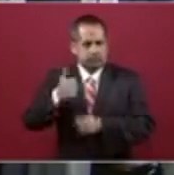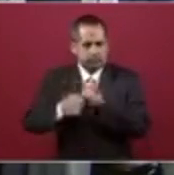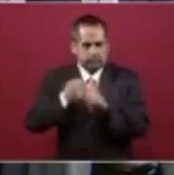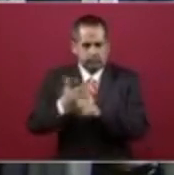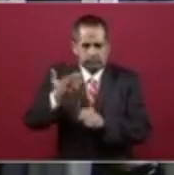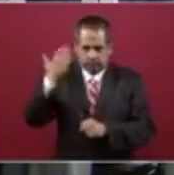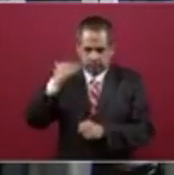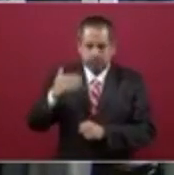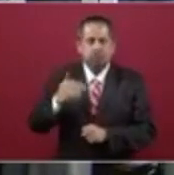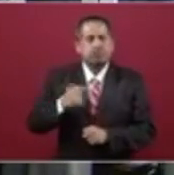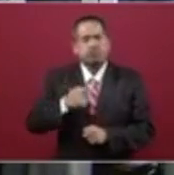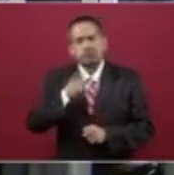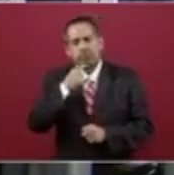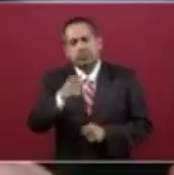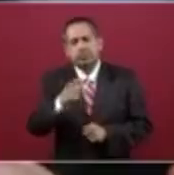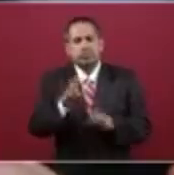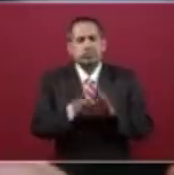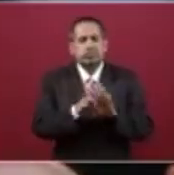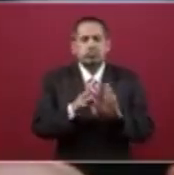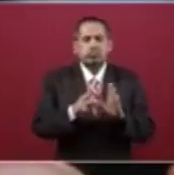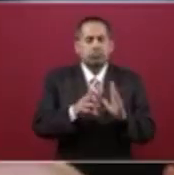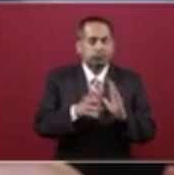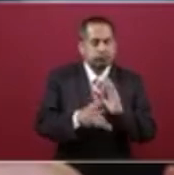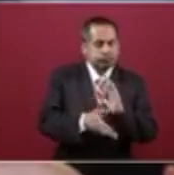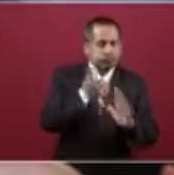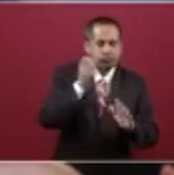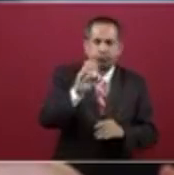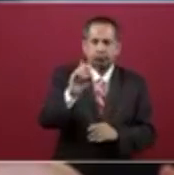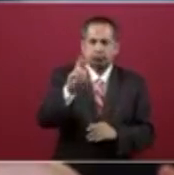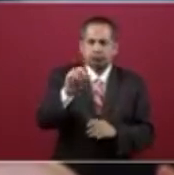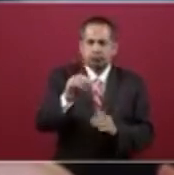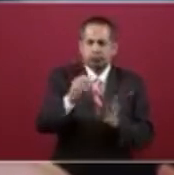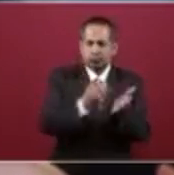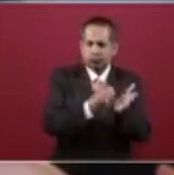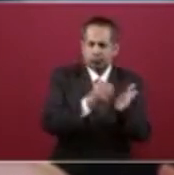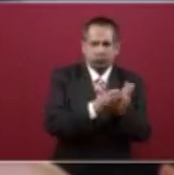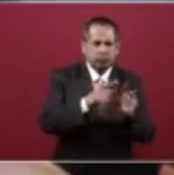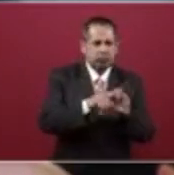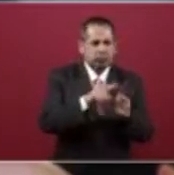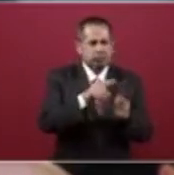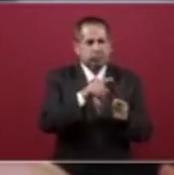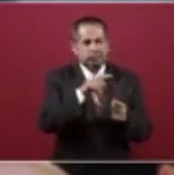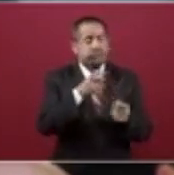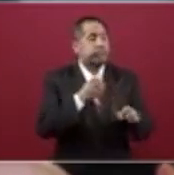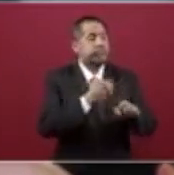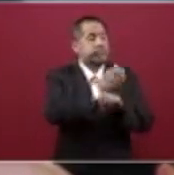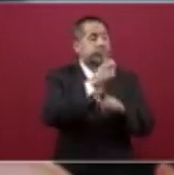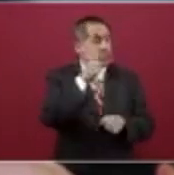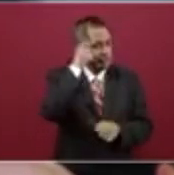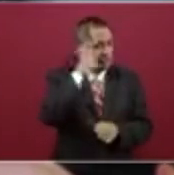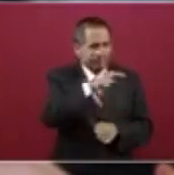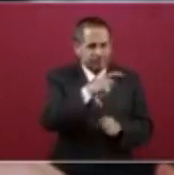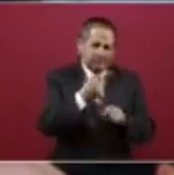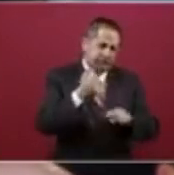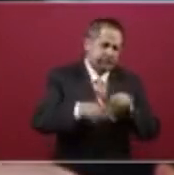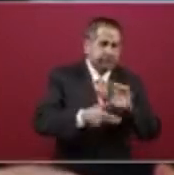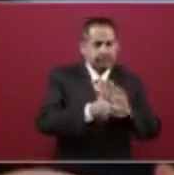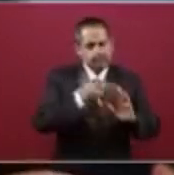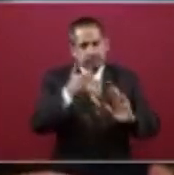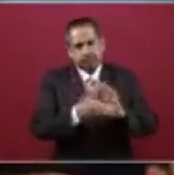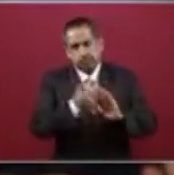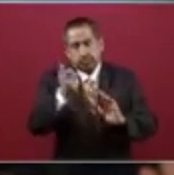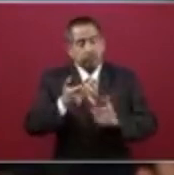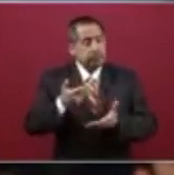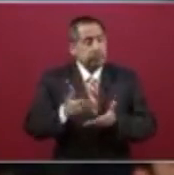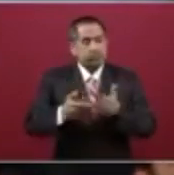se hablaba sobre la extracción del oro en Carrizalillo, en el estado de Guerrero, y que aumentó